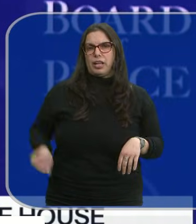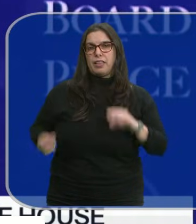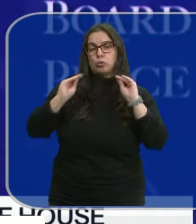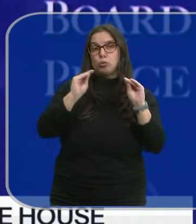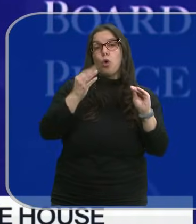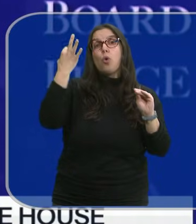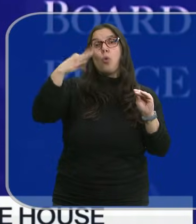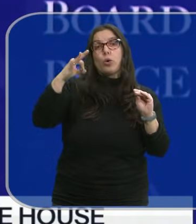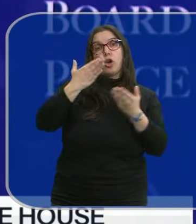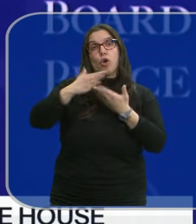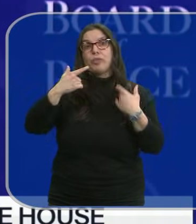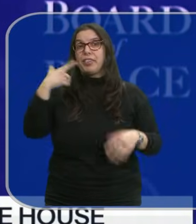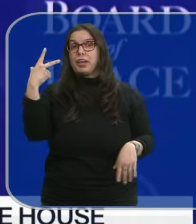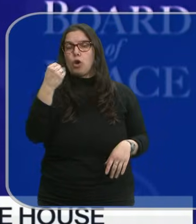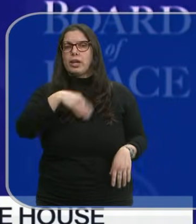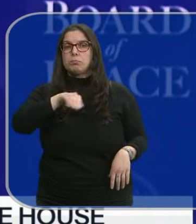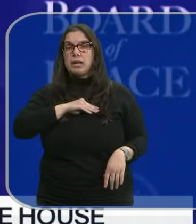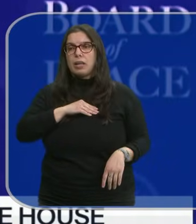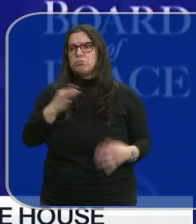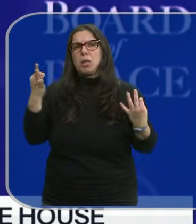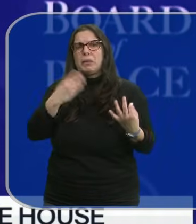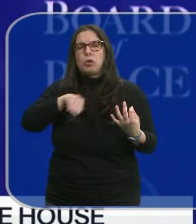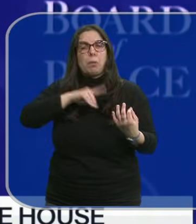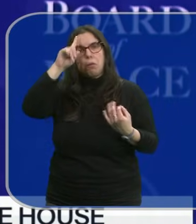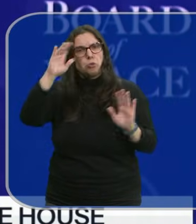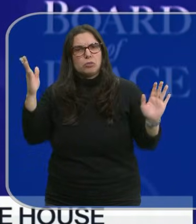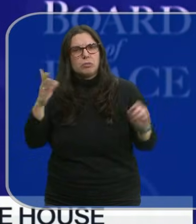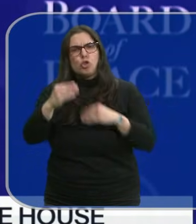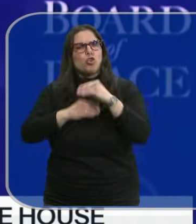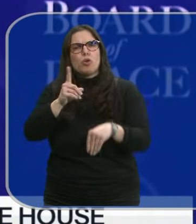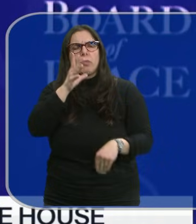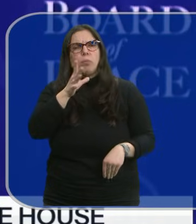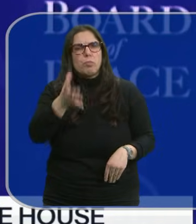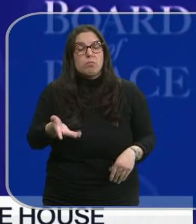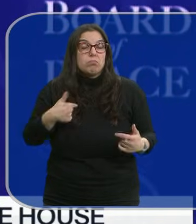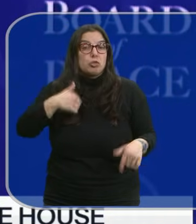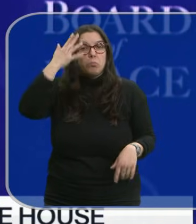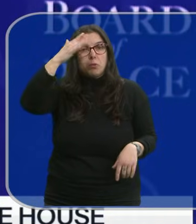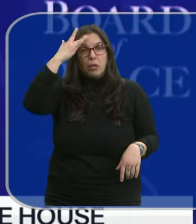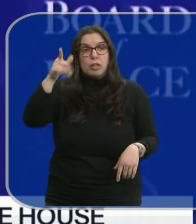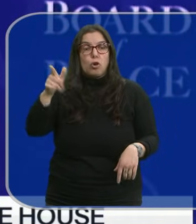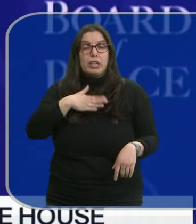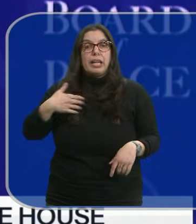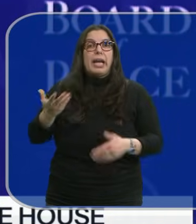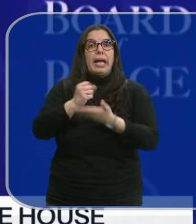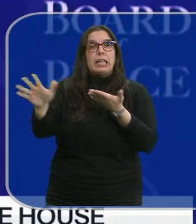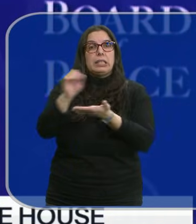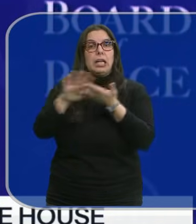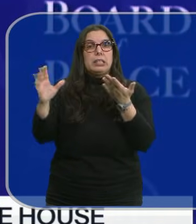Todos menos España. No sé qué está pasando con España. ¿Por qué no lo hacen? Supongo que quieren que les salga todo